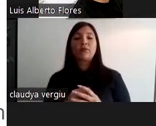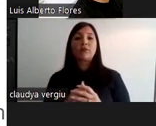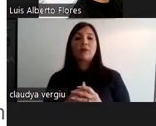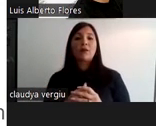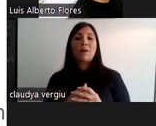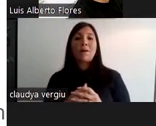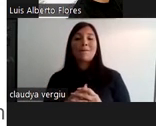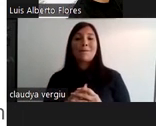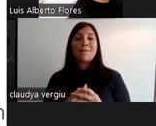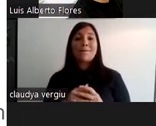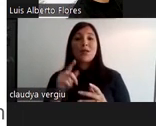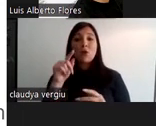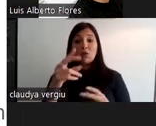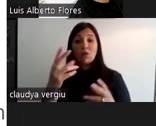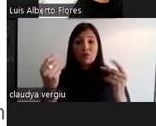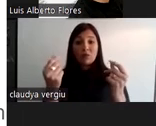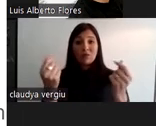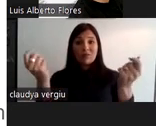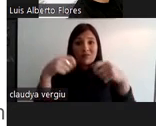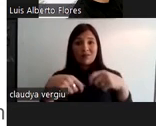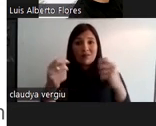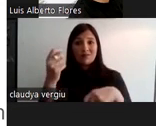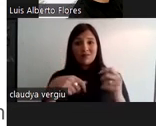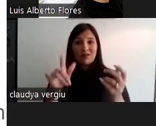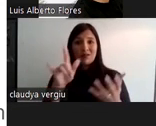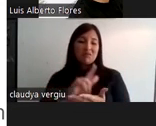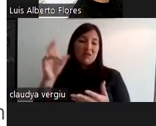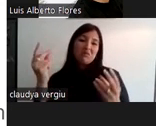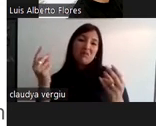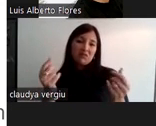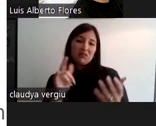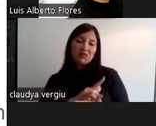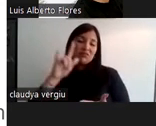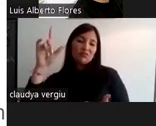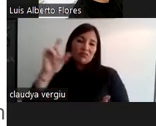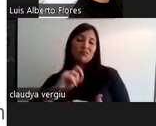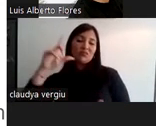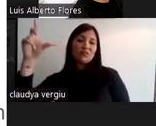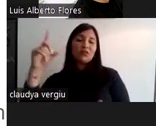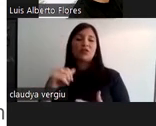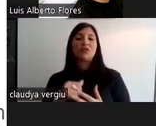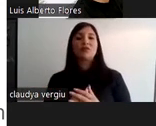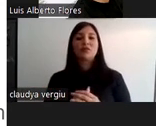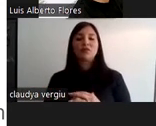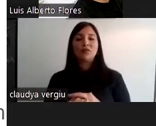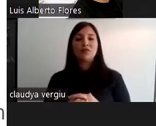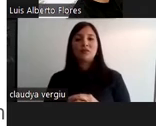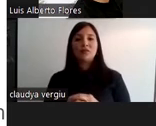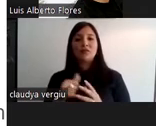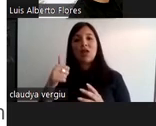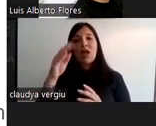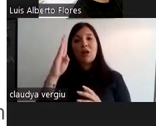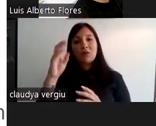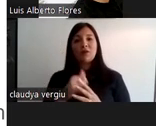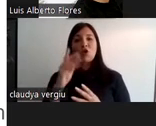mayores en nivel socioeconómico la predisposición a viajar fuera del país es mayor como universos económicos ave que es con seis